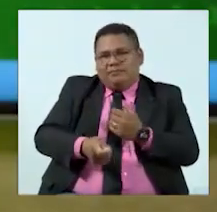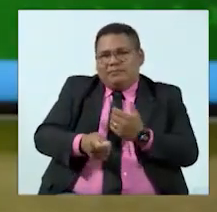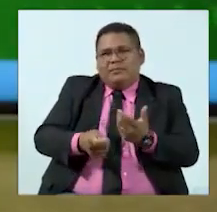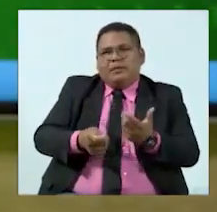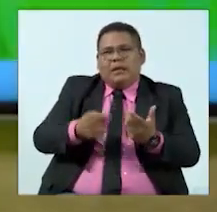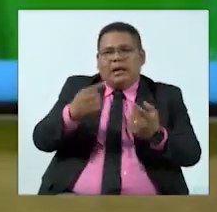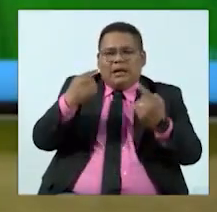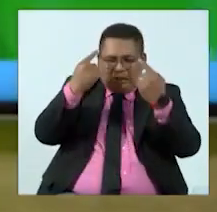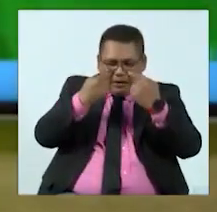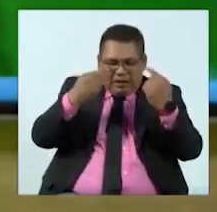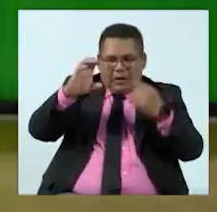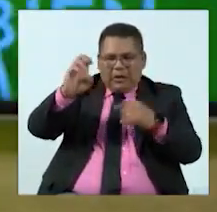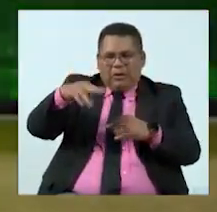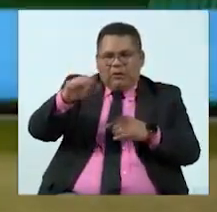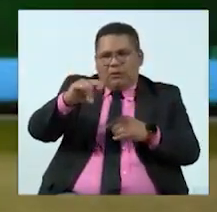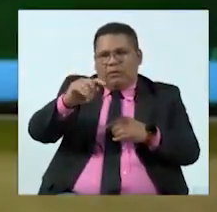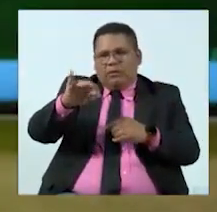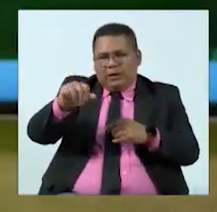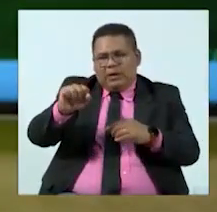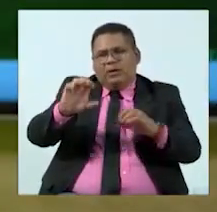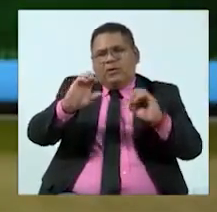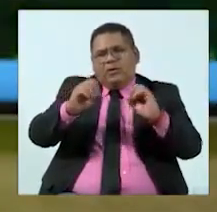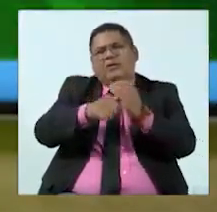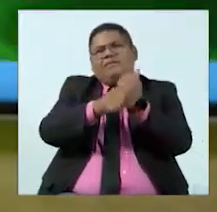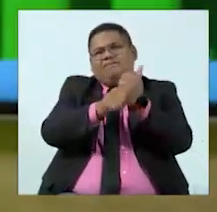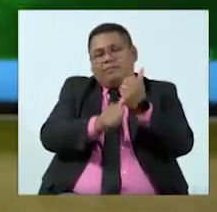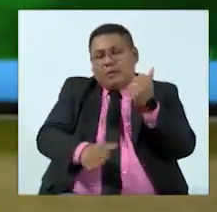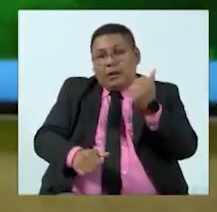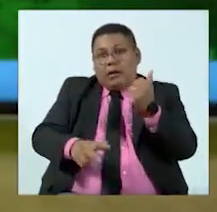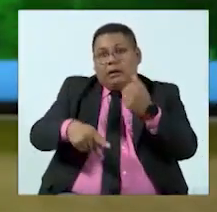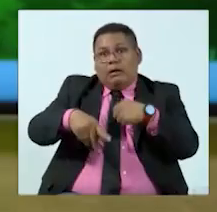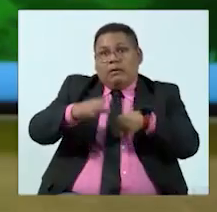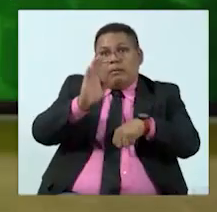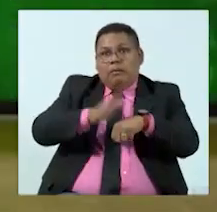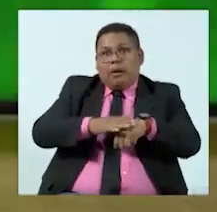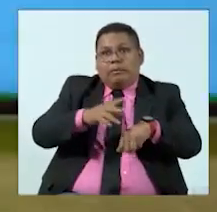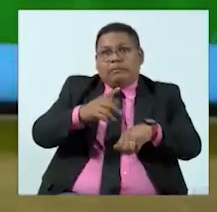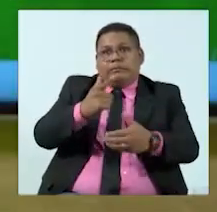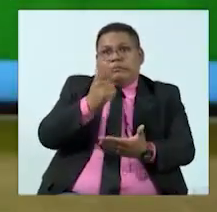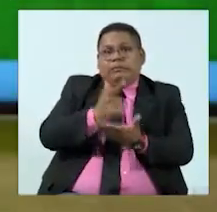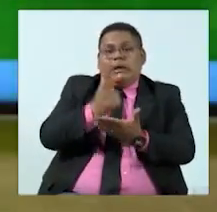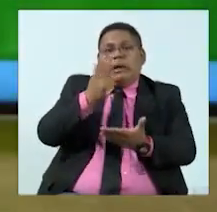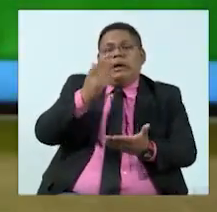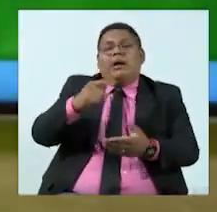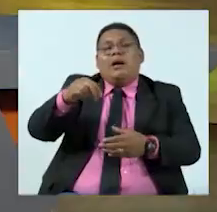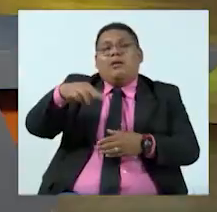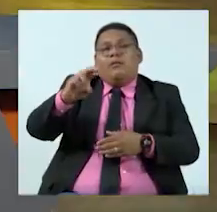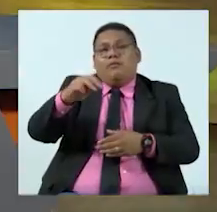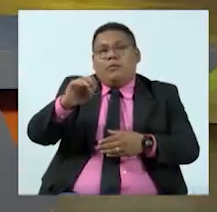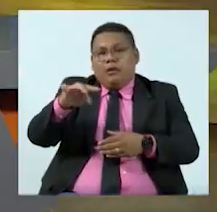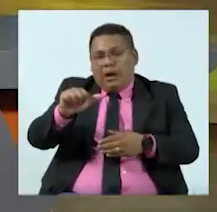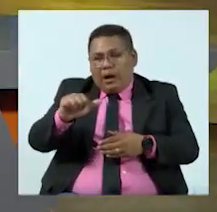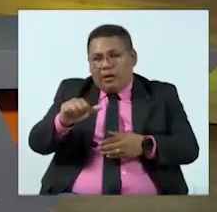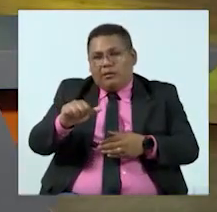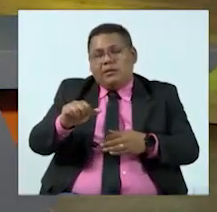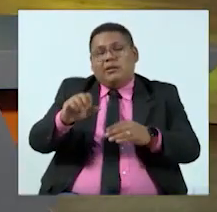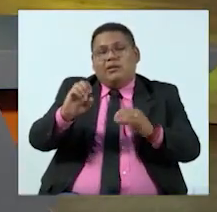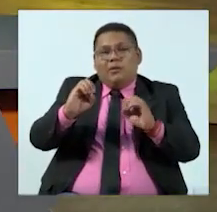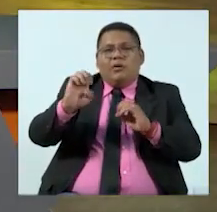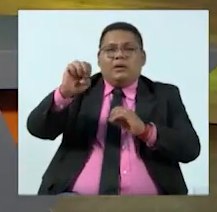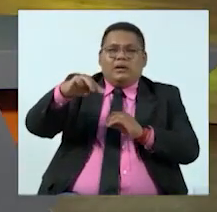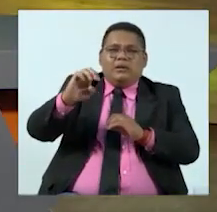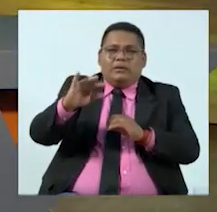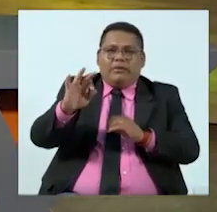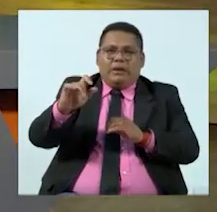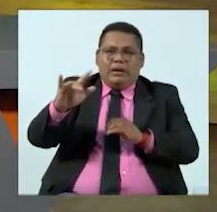la conjuntivitis puede ser una diarrea no pero una complicación mayor puede ser una neumonía O hasta una encefalitis Oh y esto no Se